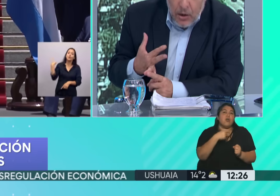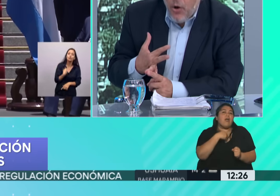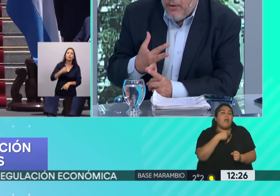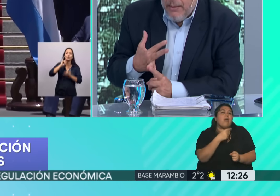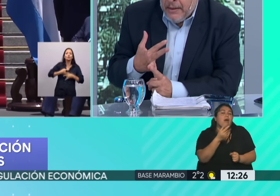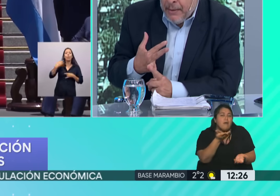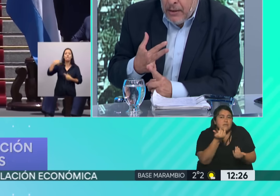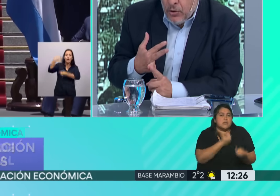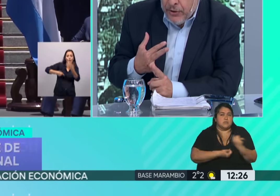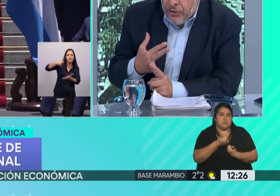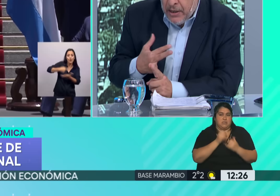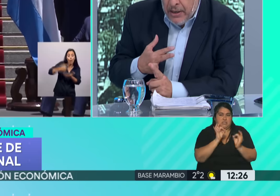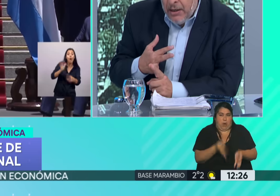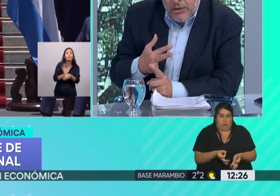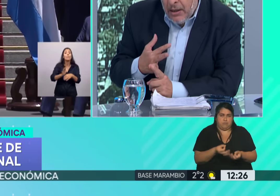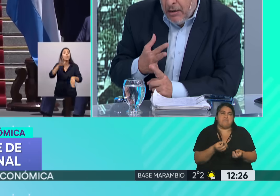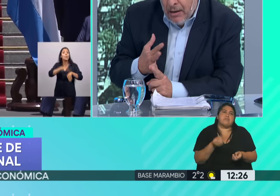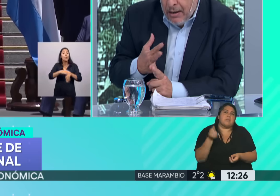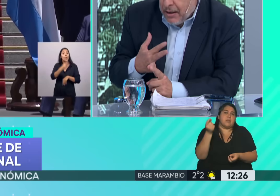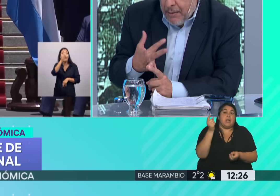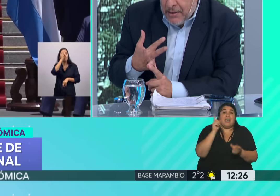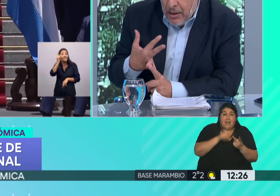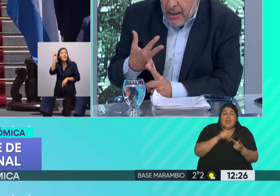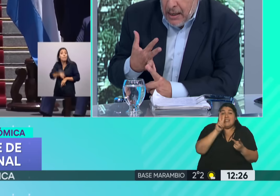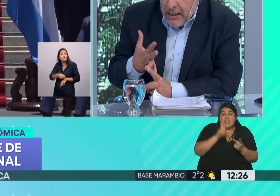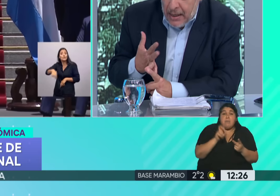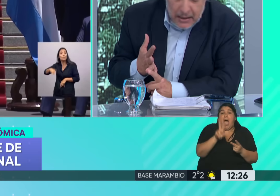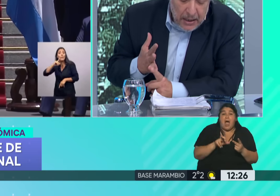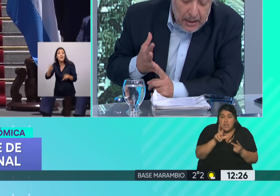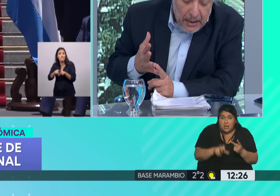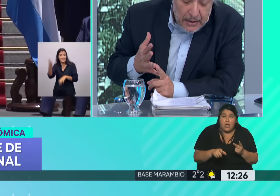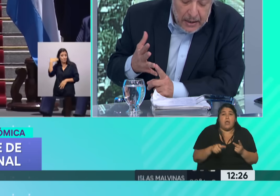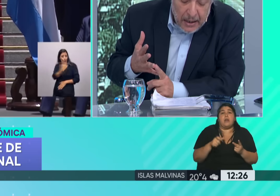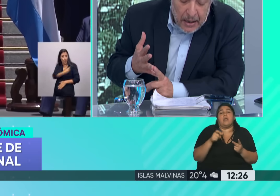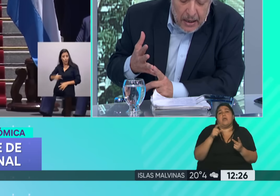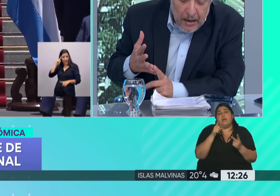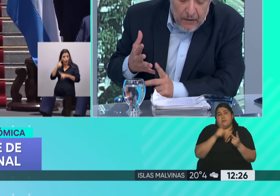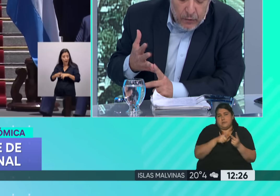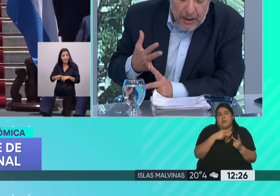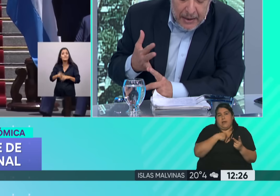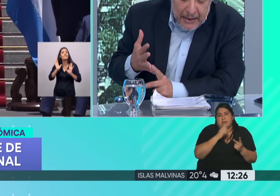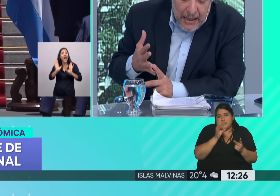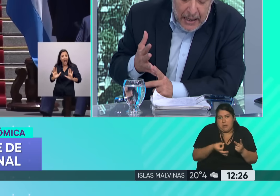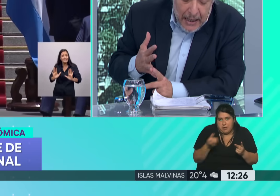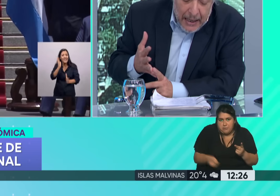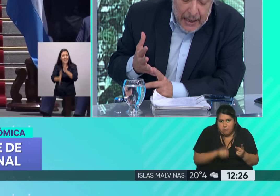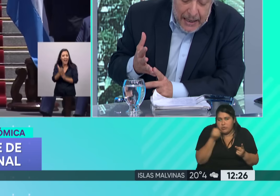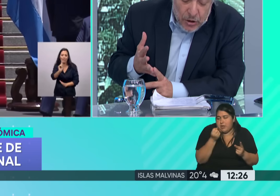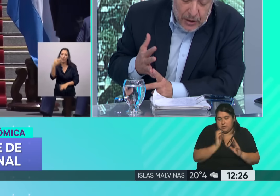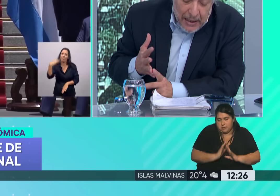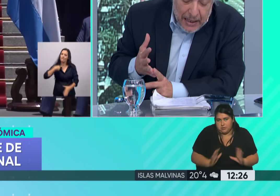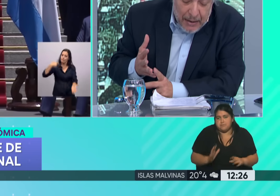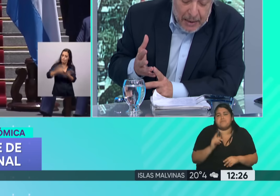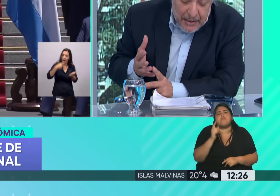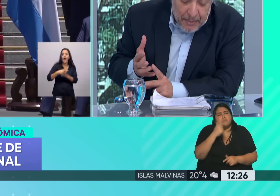modifiquen obviamente para todos los que son inquilinos qué pasa en la ley de alquileres es eh fundamental eh Y